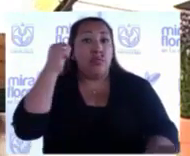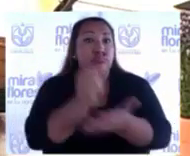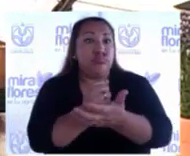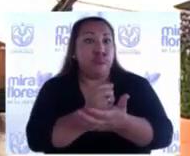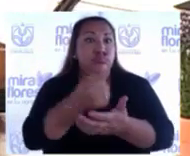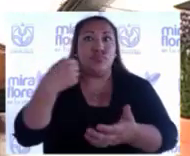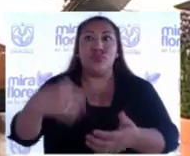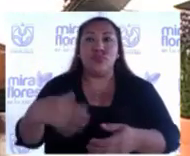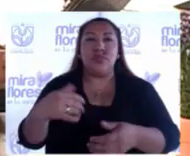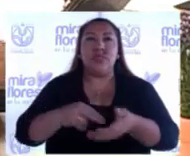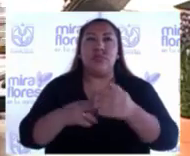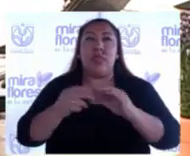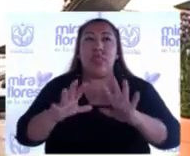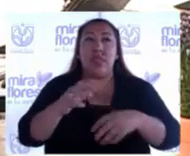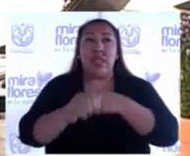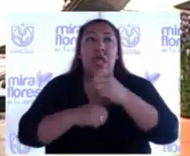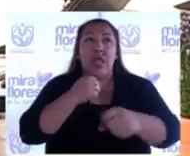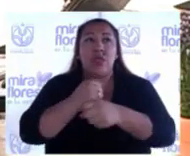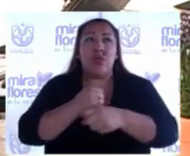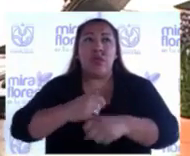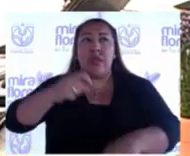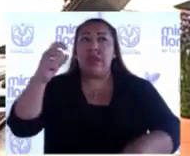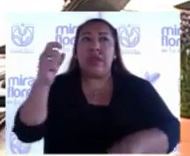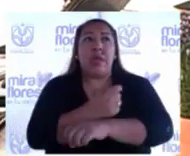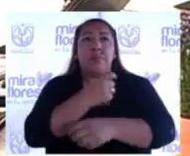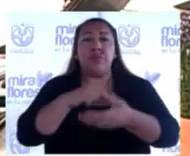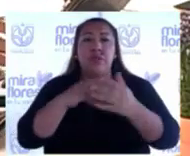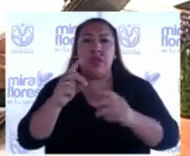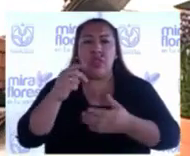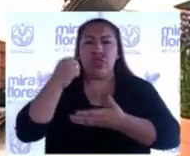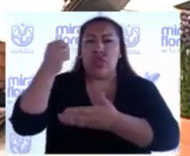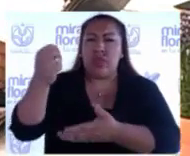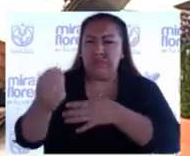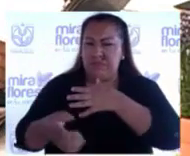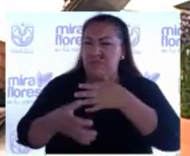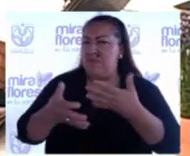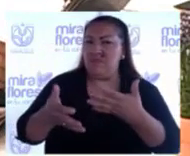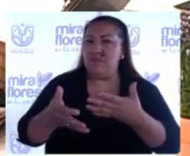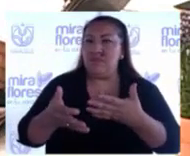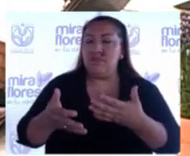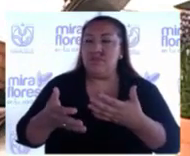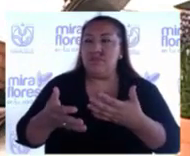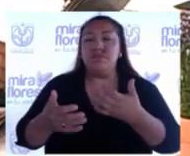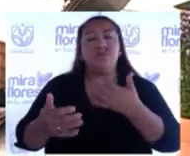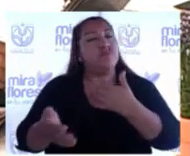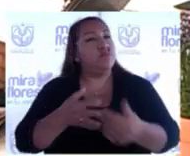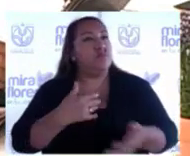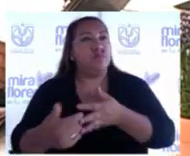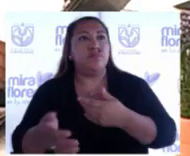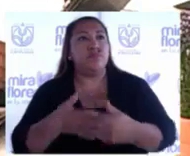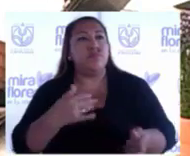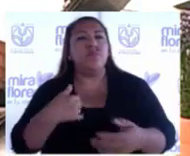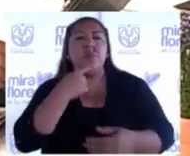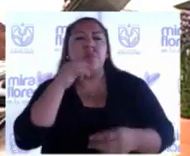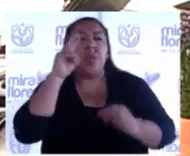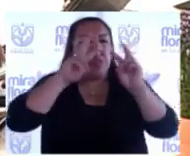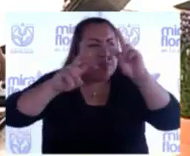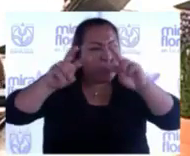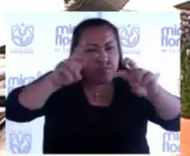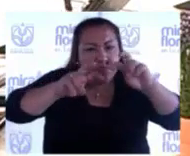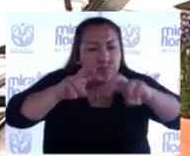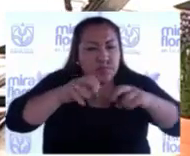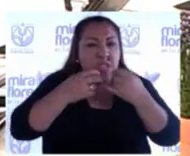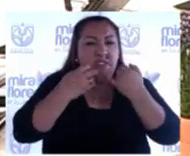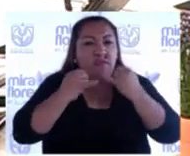durar por lo menos 10 años, se estén donando, ¿no? Entonces tuvimos que hacer mucho, ver al detalle